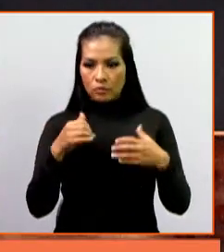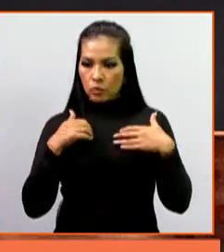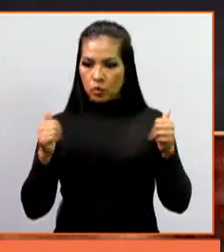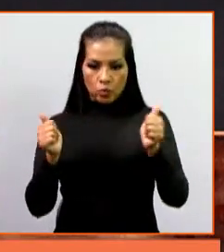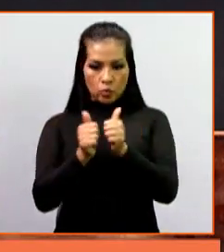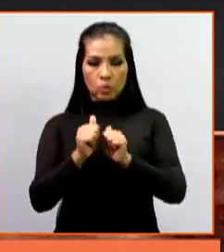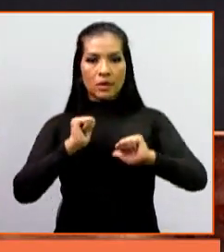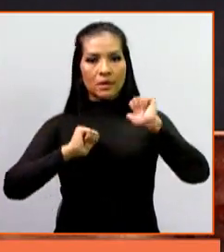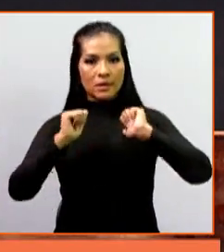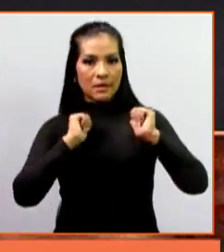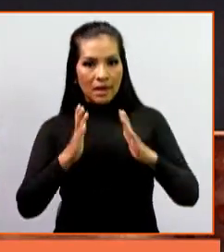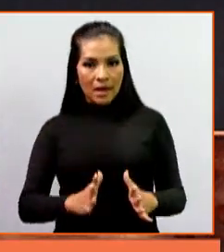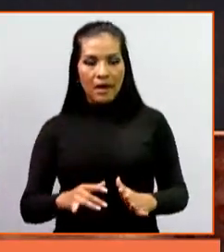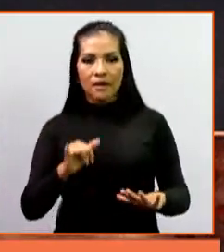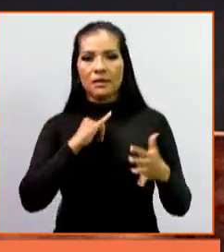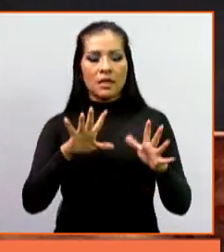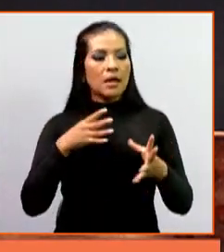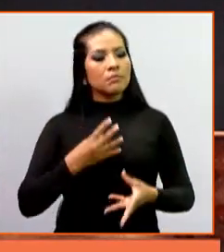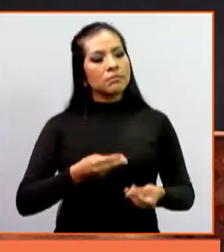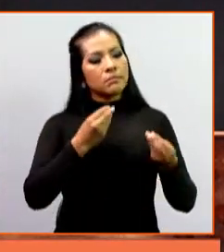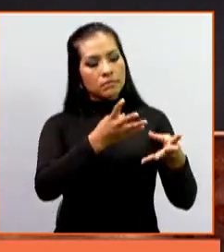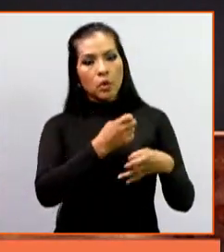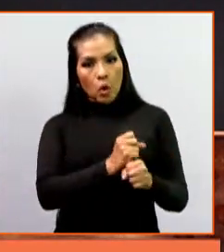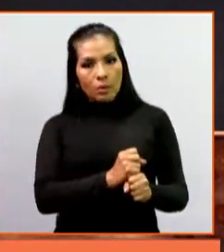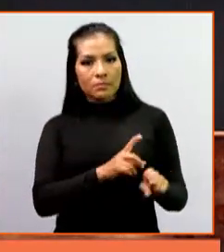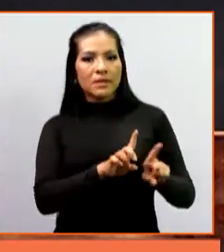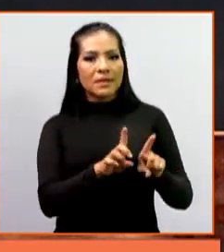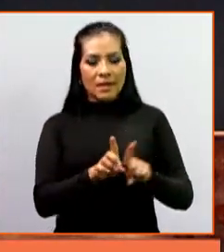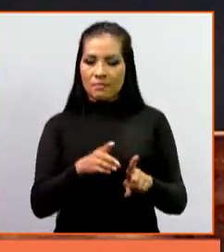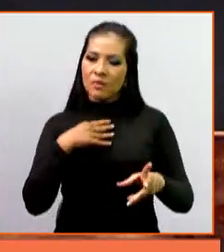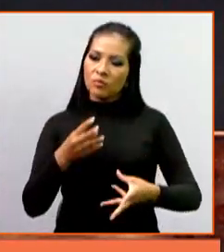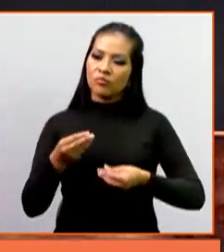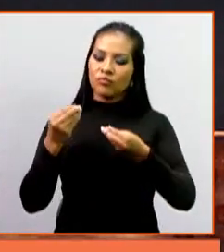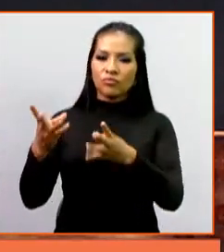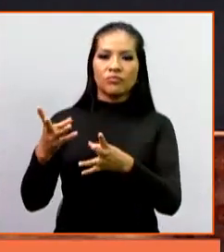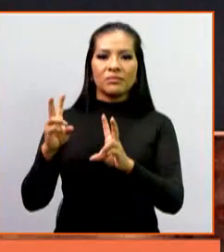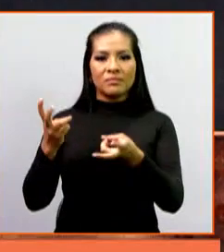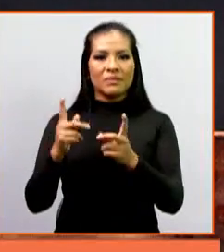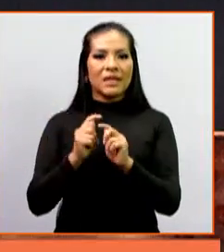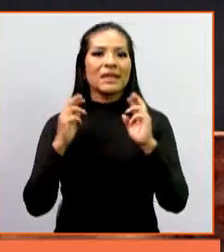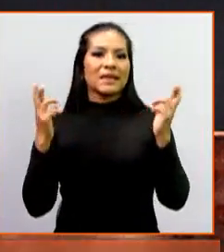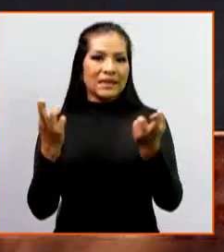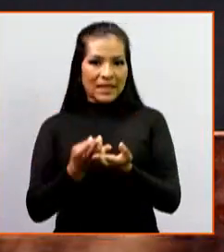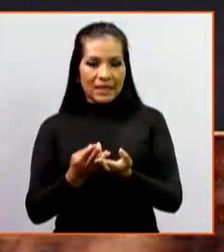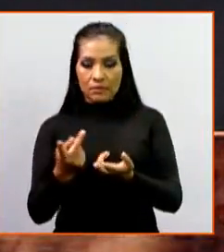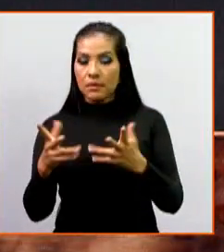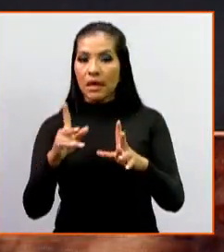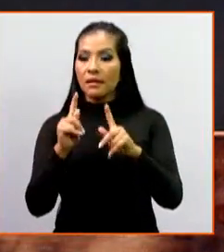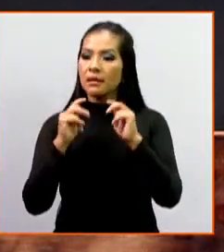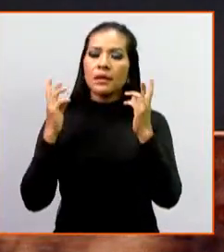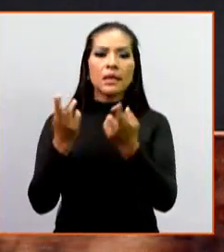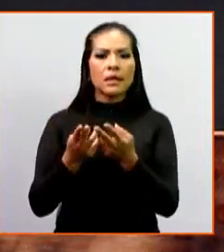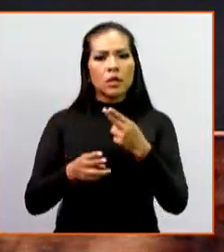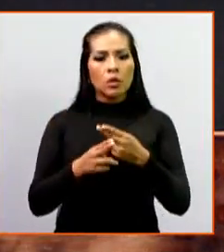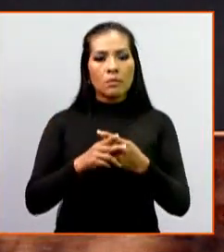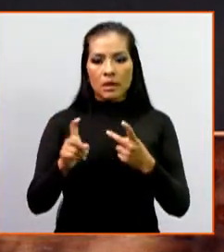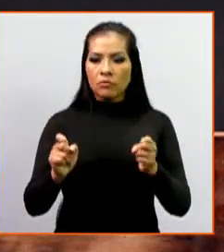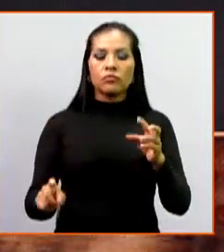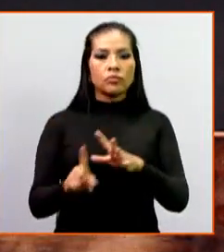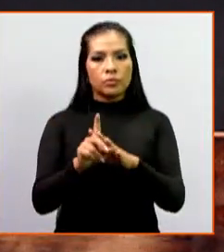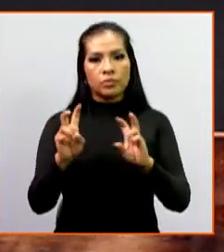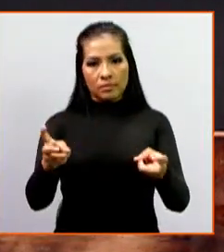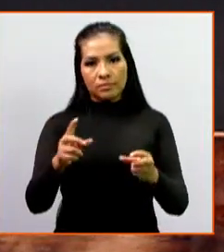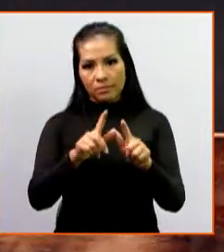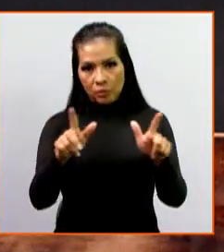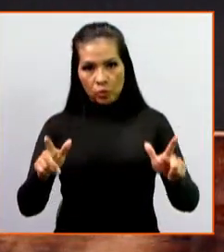teatrar, y donde voy llevo obra y llevo taller también. Acá específicamente el taller se llama De generar la escena. Y la idea es un poco